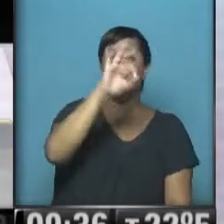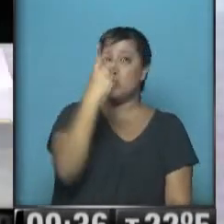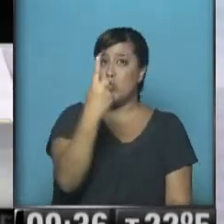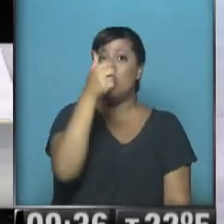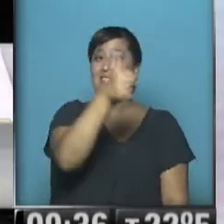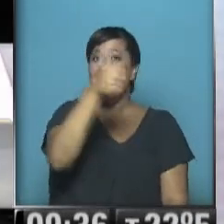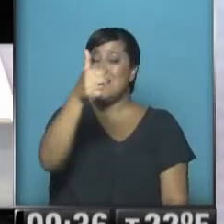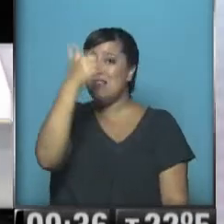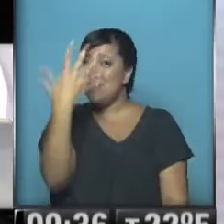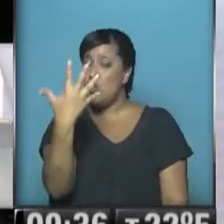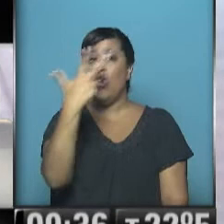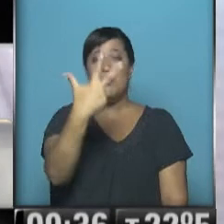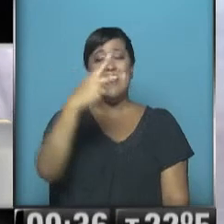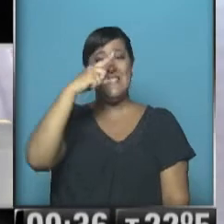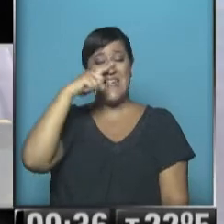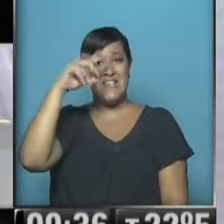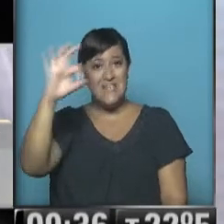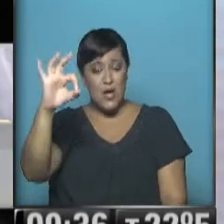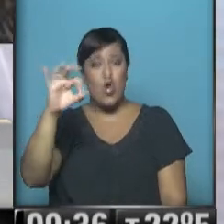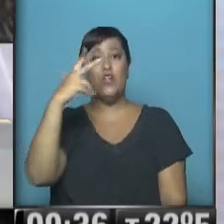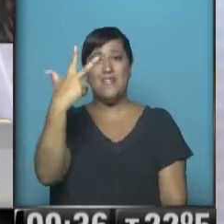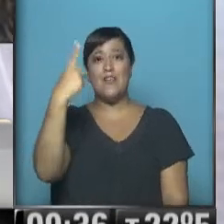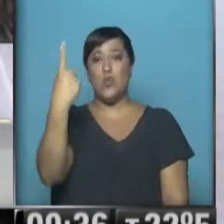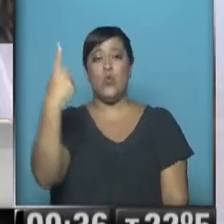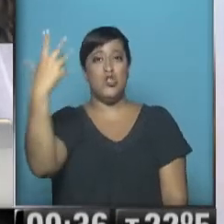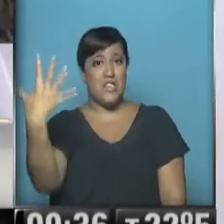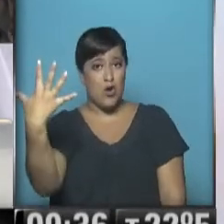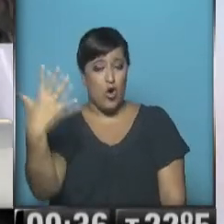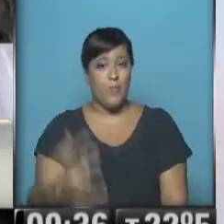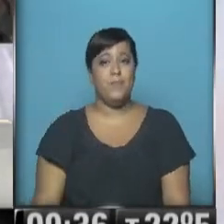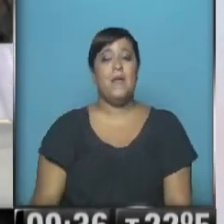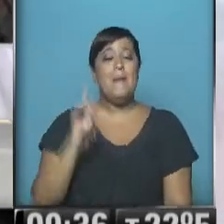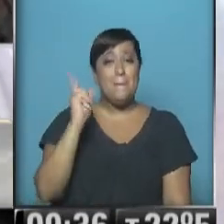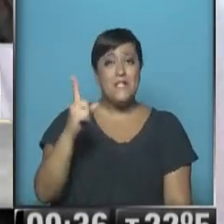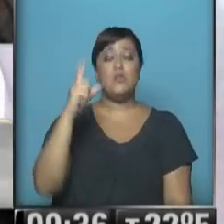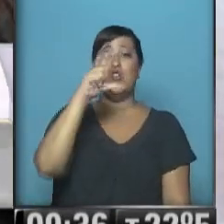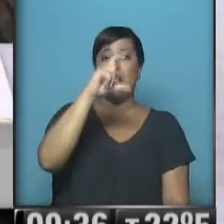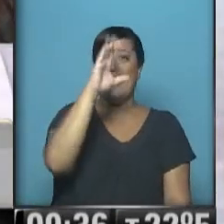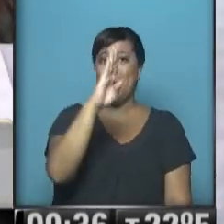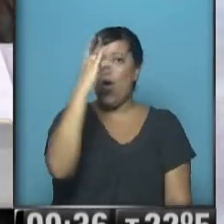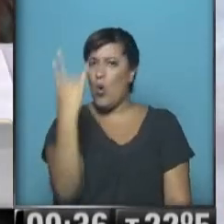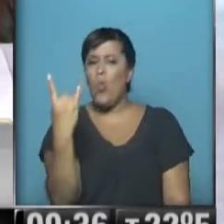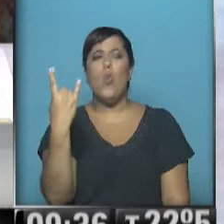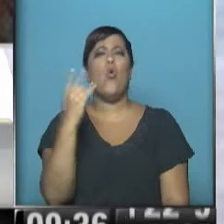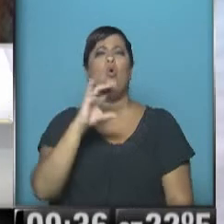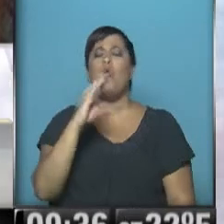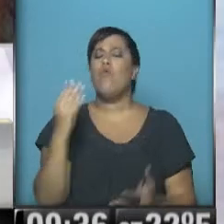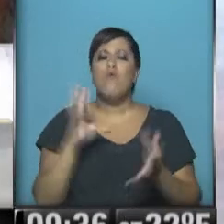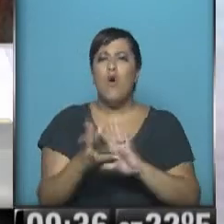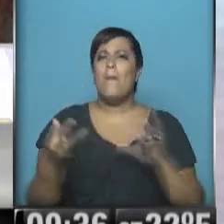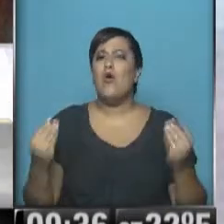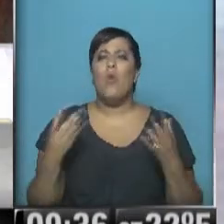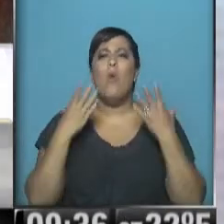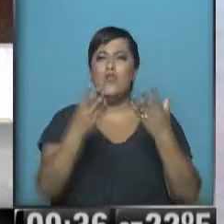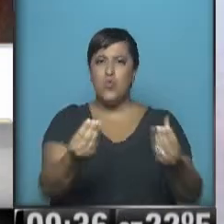401-665-370-315. Esa cuenta bancaria, ¿De qué manera puede los ayuda a